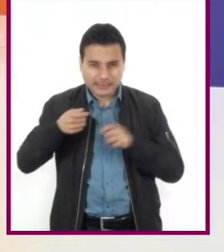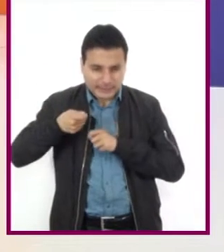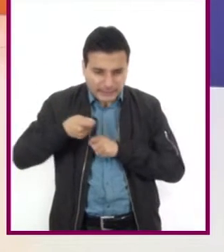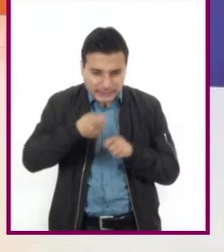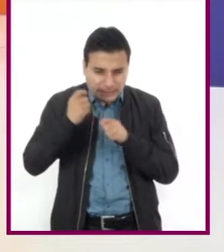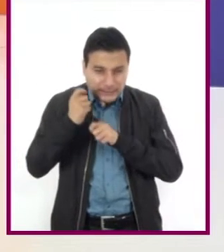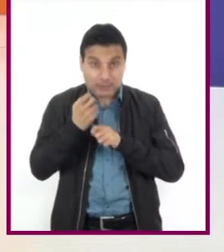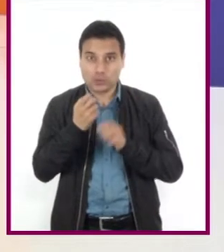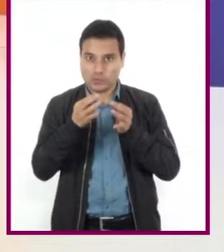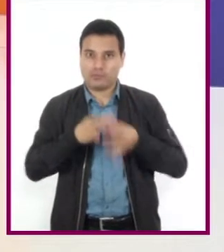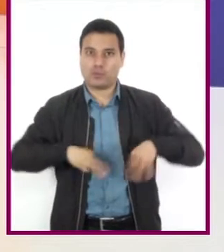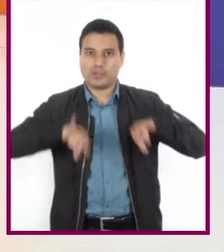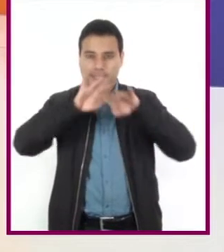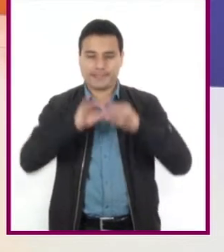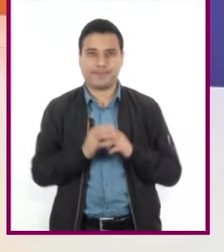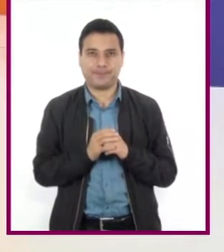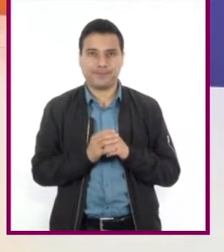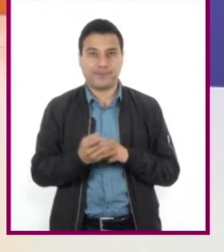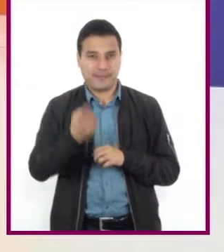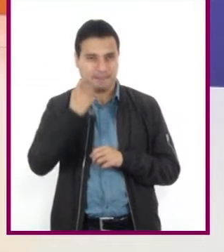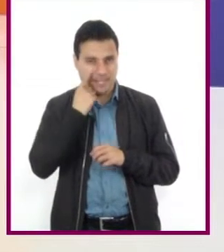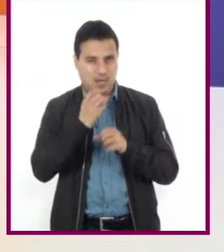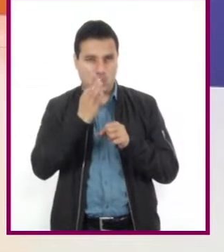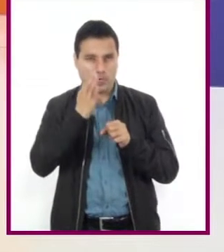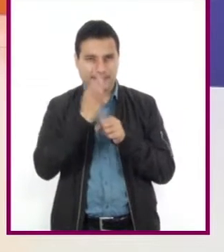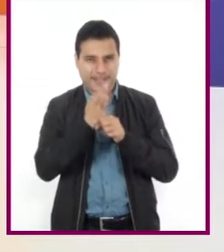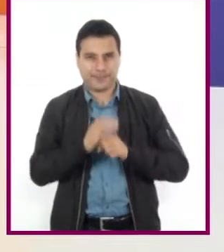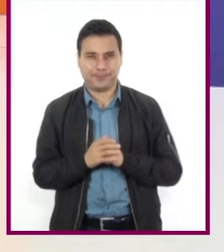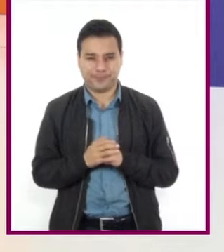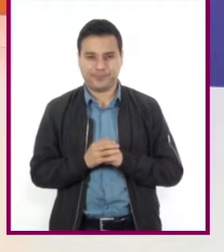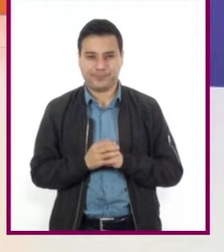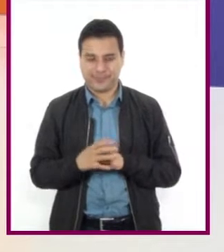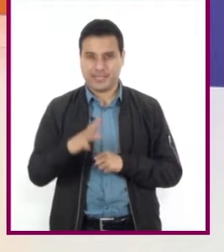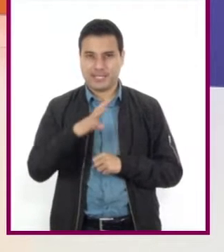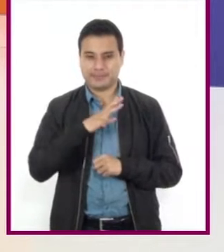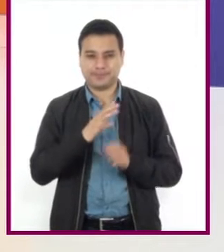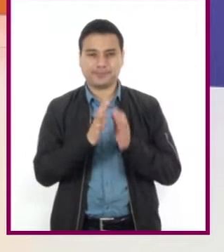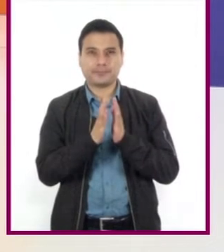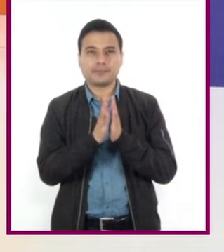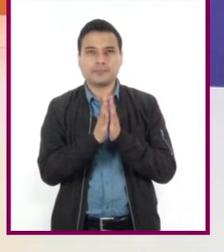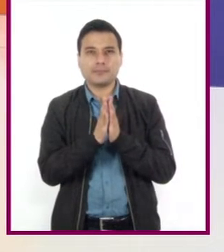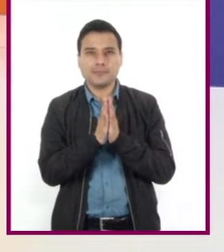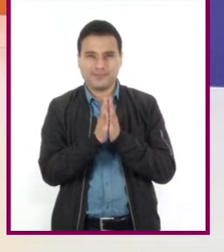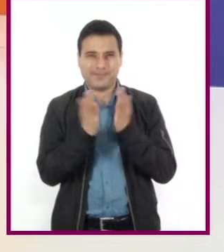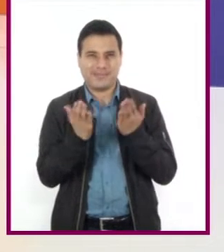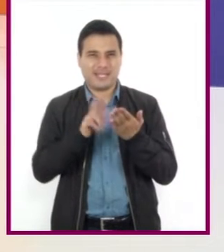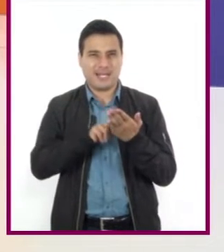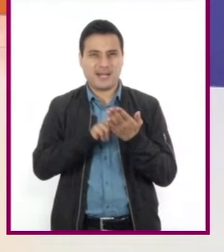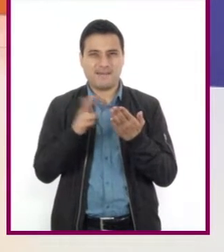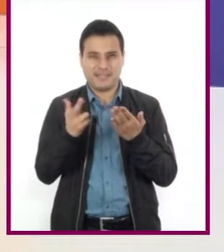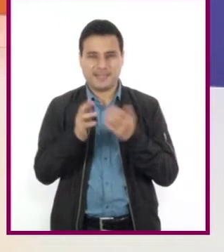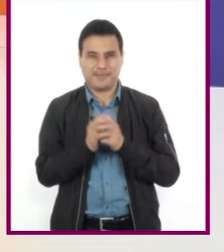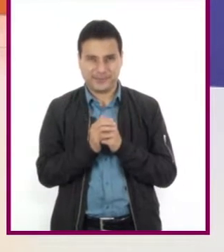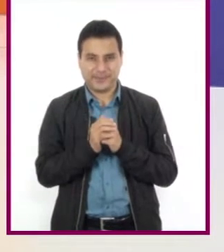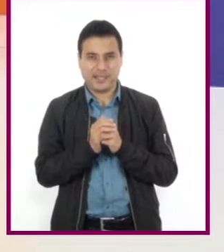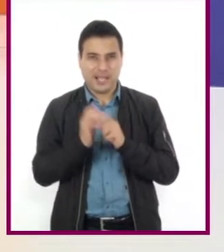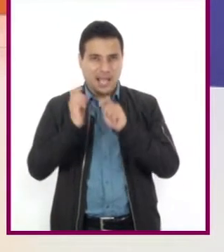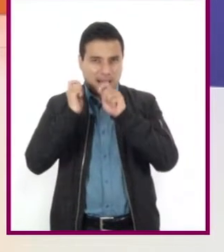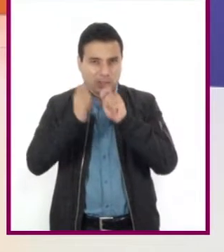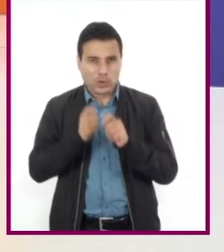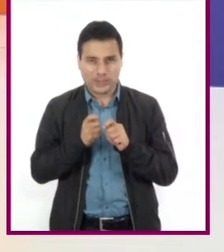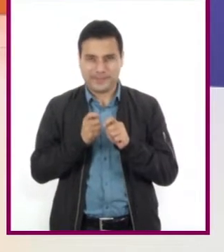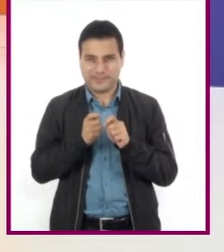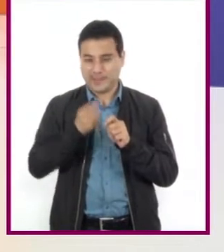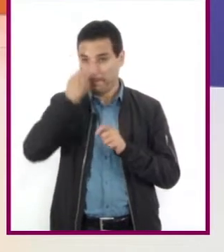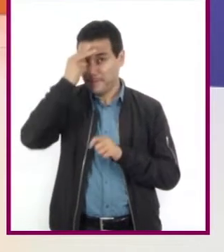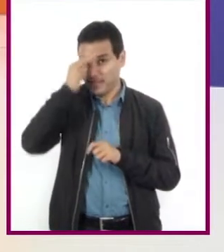Los invito a escuchar un fragmento de la introducción de la edición especial 34 de la revista Arqueología Mexicana, dedicada a